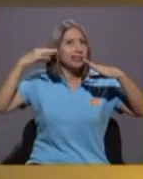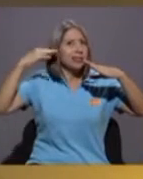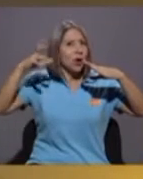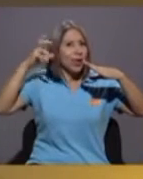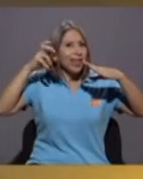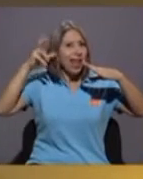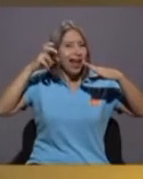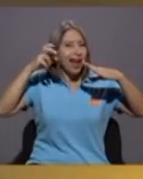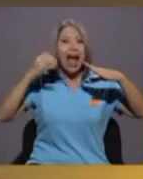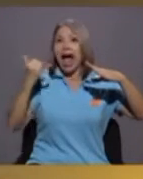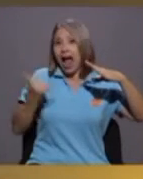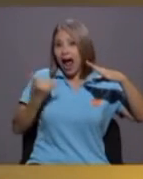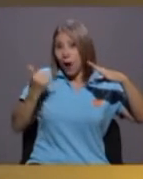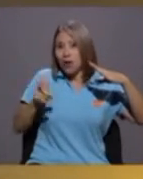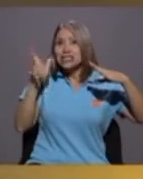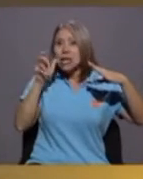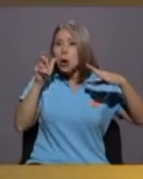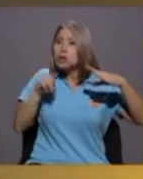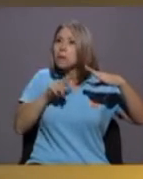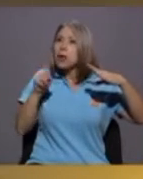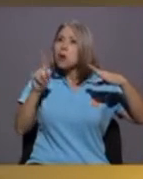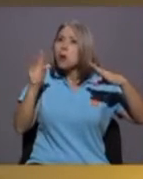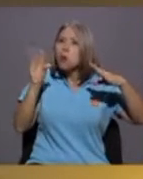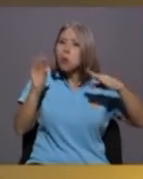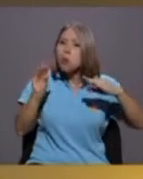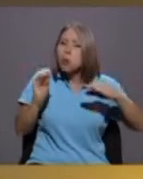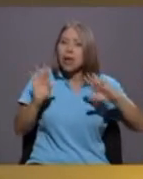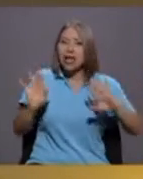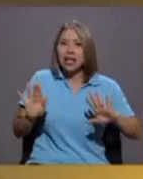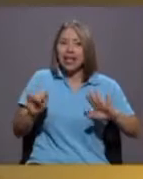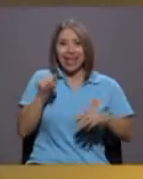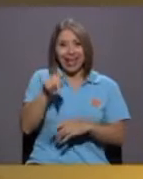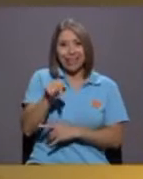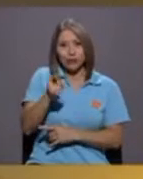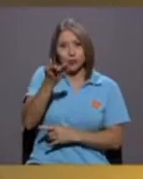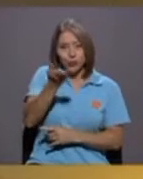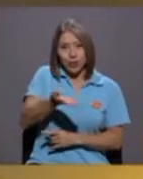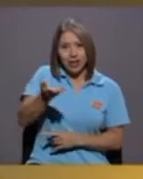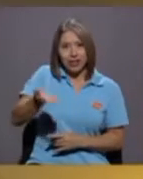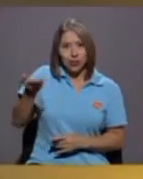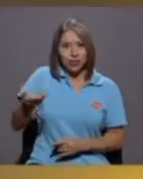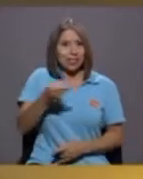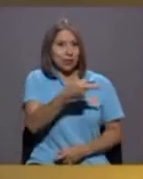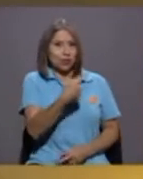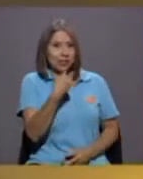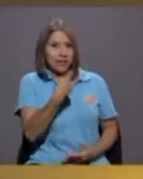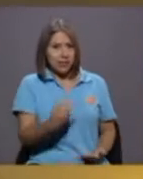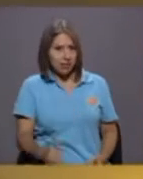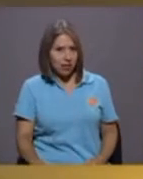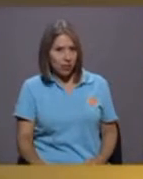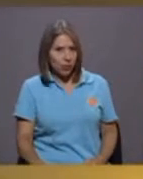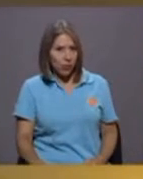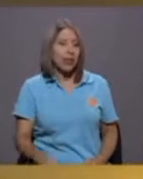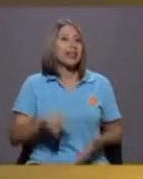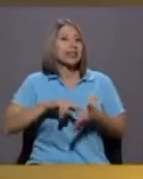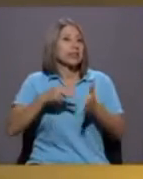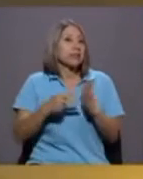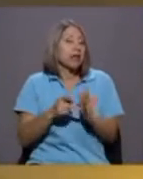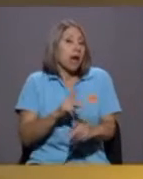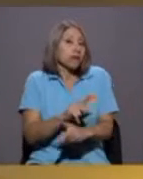se percibe de manera más queda. Y eso es una de las cosas de lo que usted estaba diciendo. Es